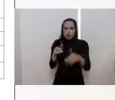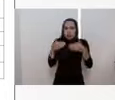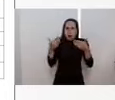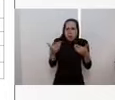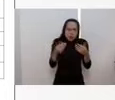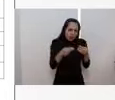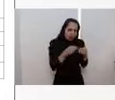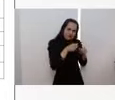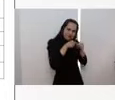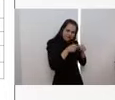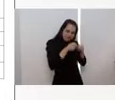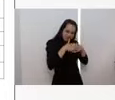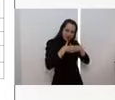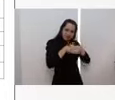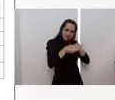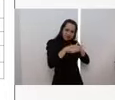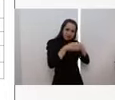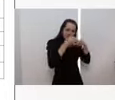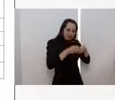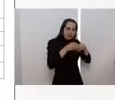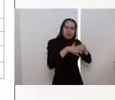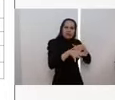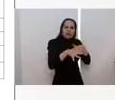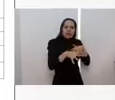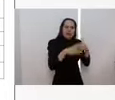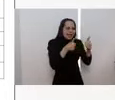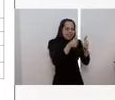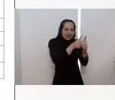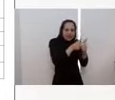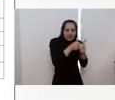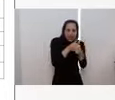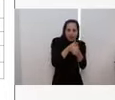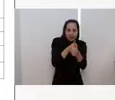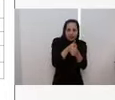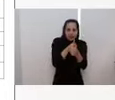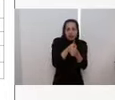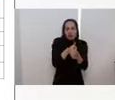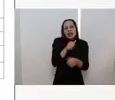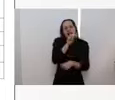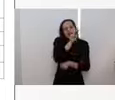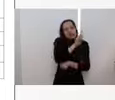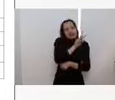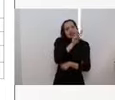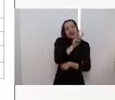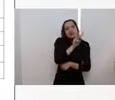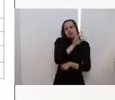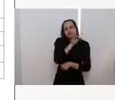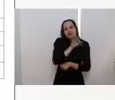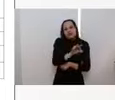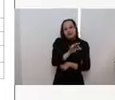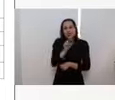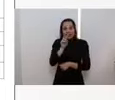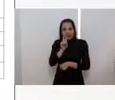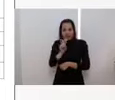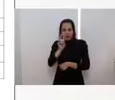esa planta el 73 por ciento es asistencial de ese 73 por ciento tenemos 726